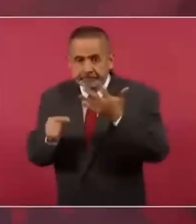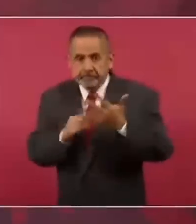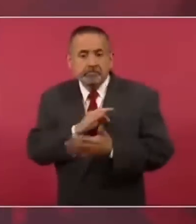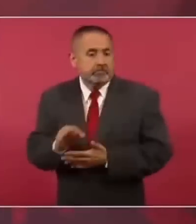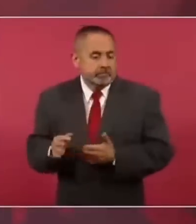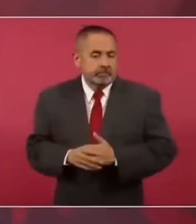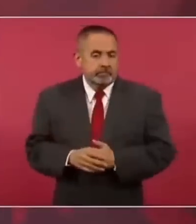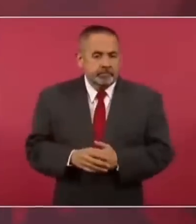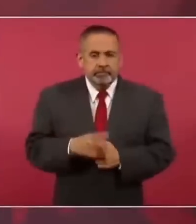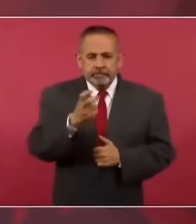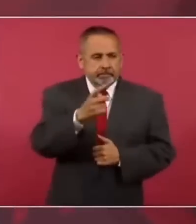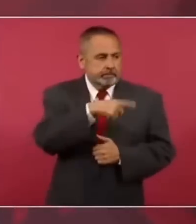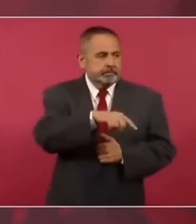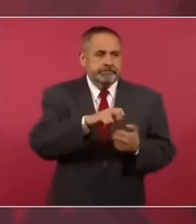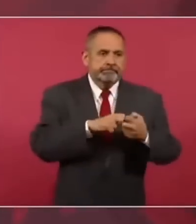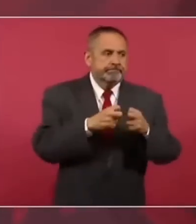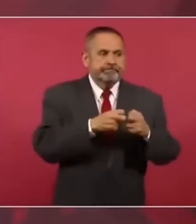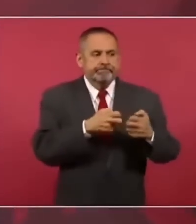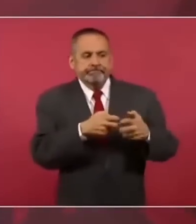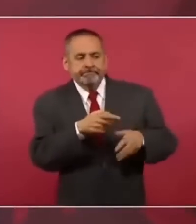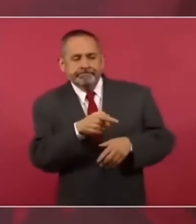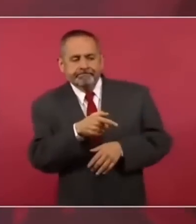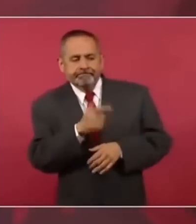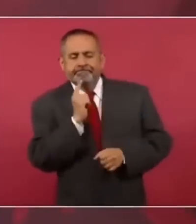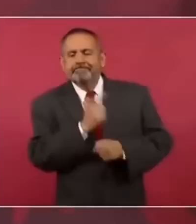Ayer estaba yo